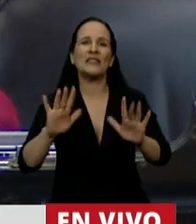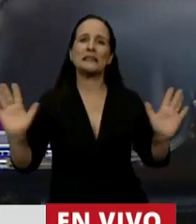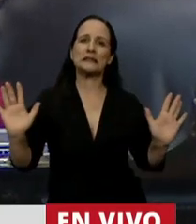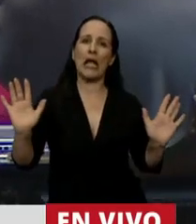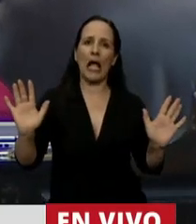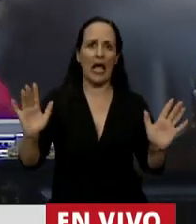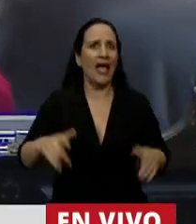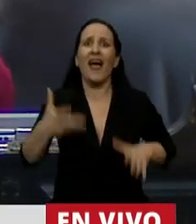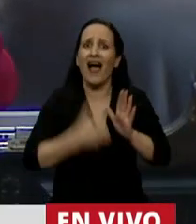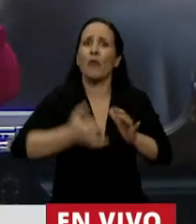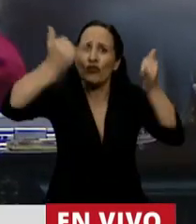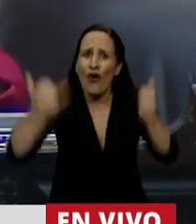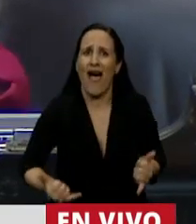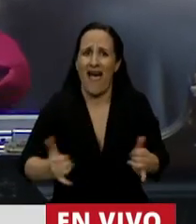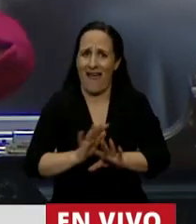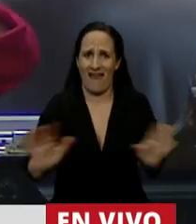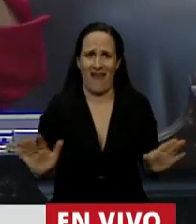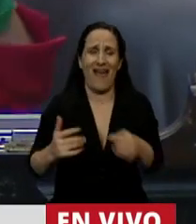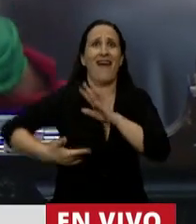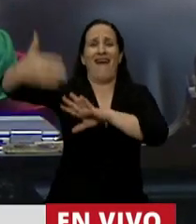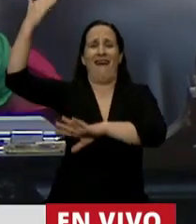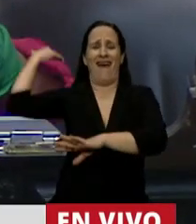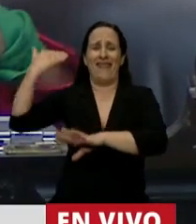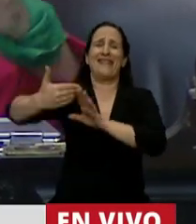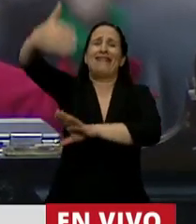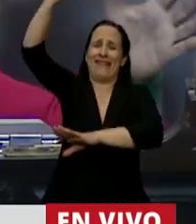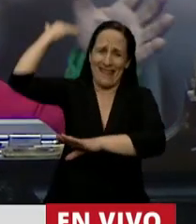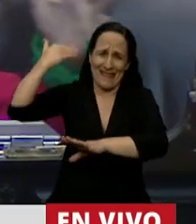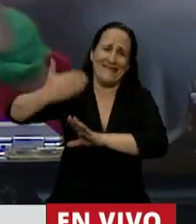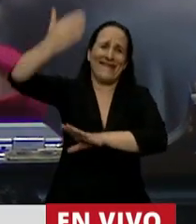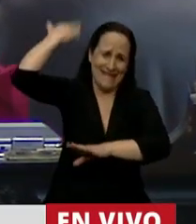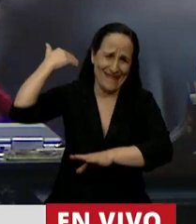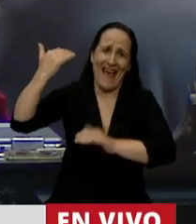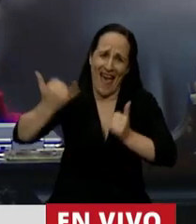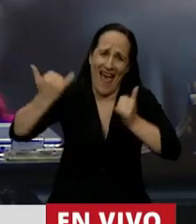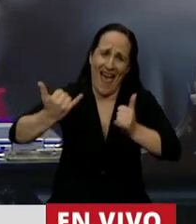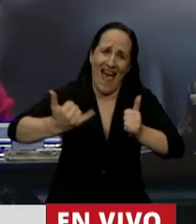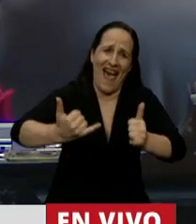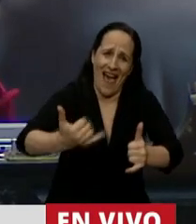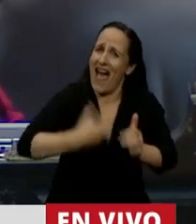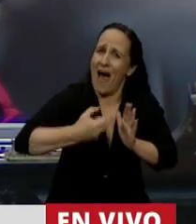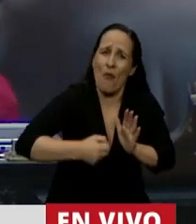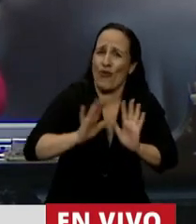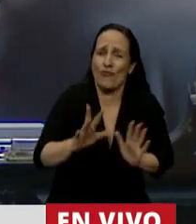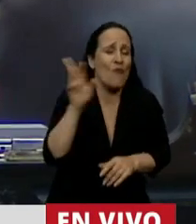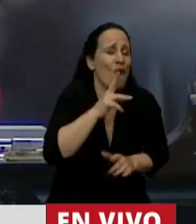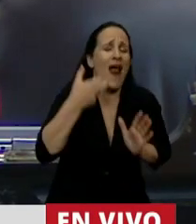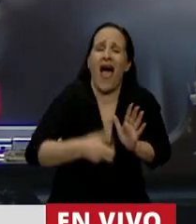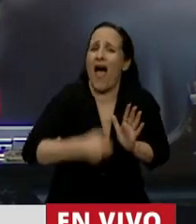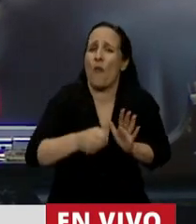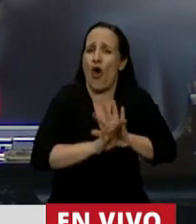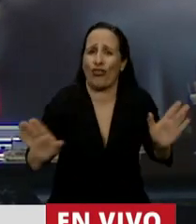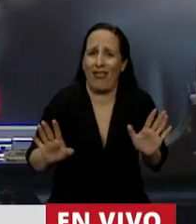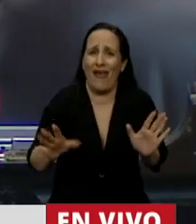aborto existe desde antes desde mucho antes y demás mucho antes existe las mujeres abortan y